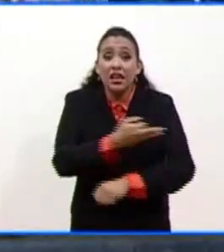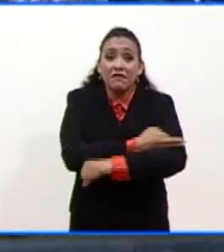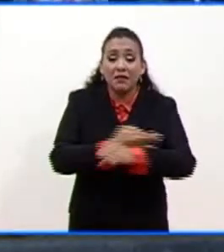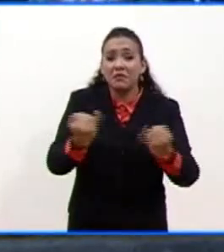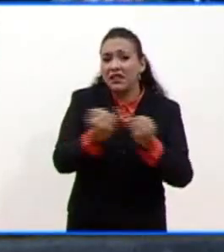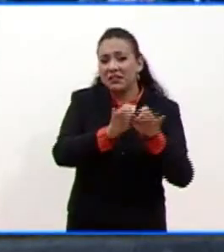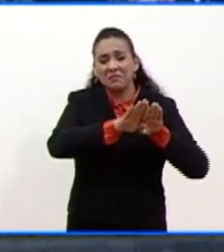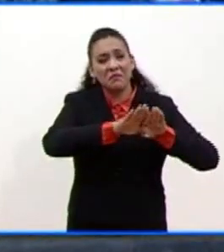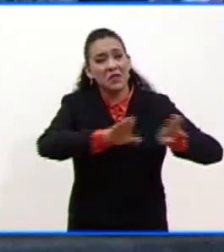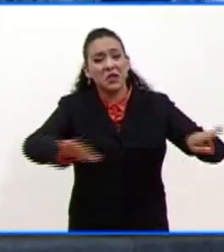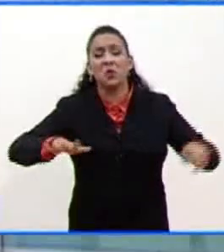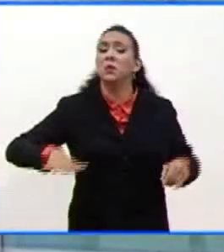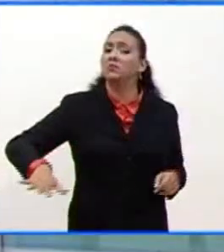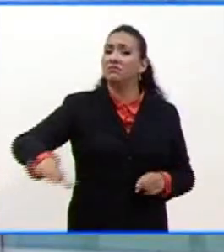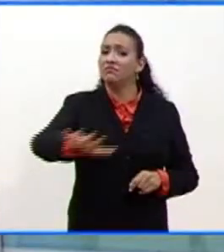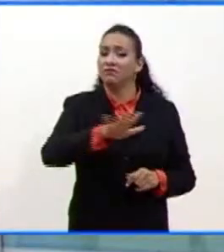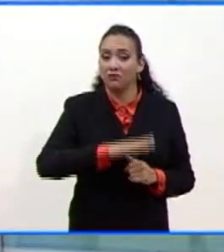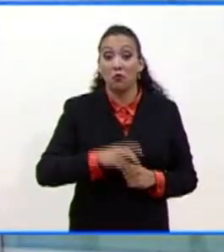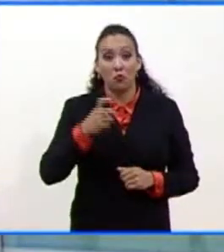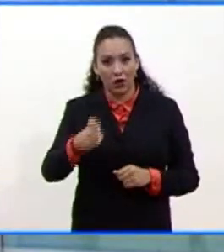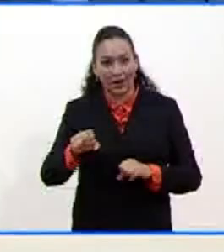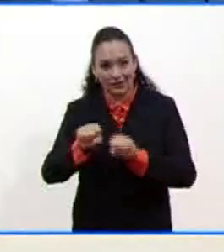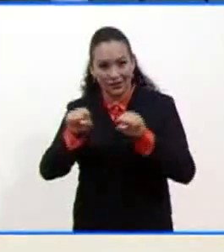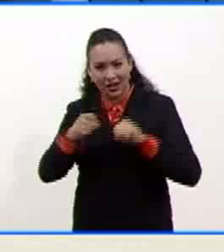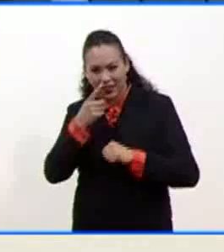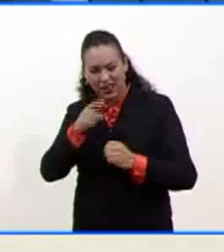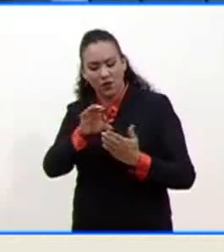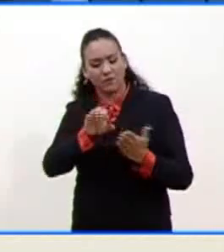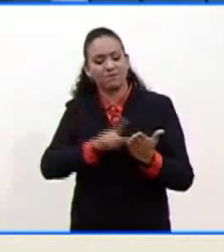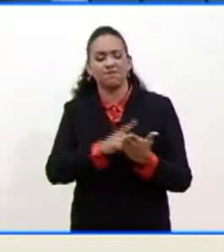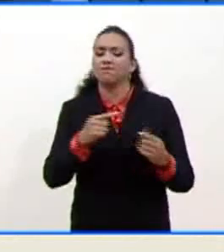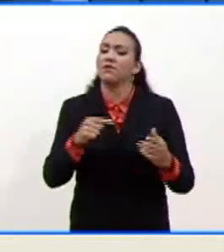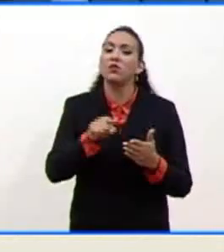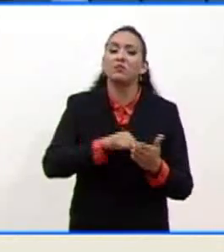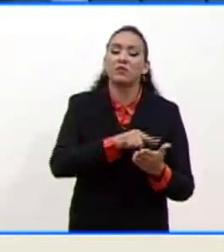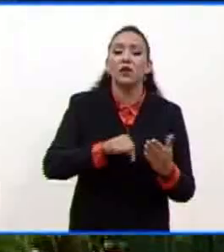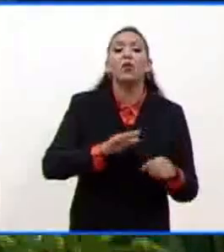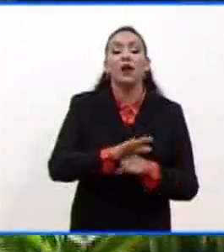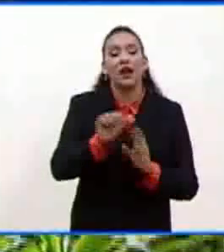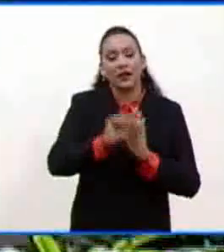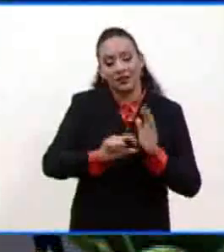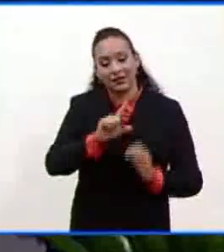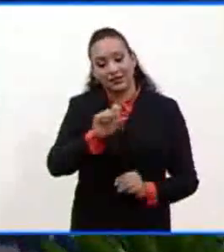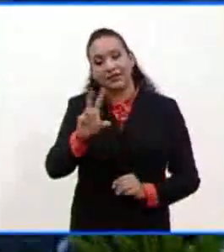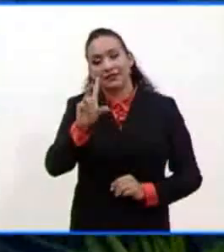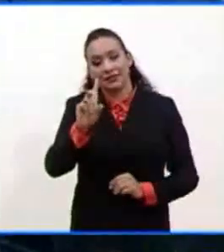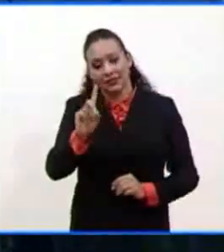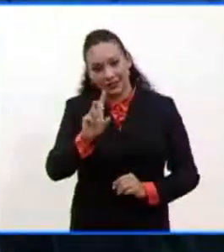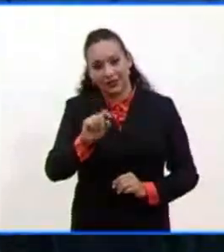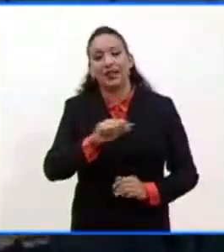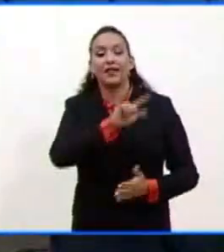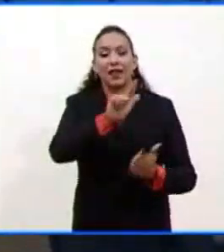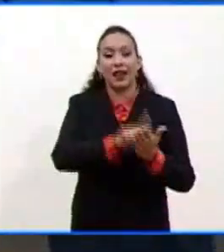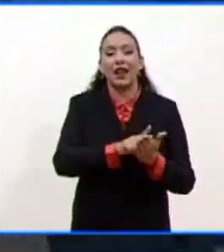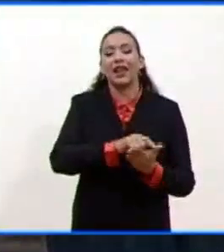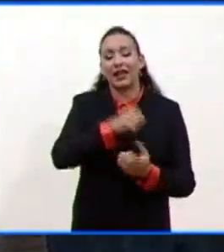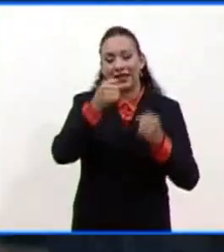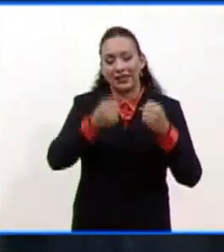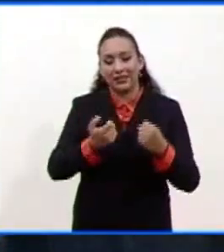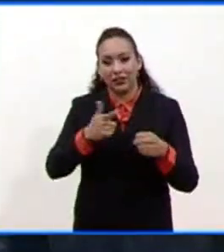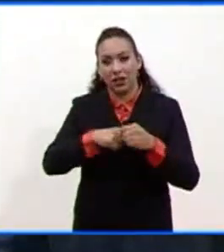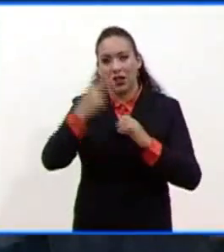de familia, la sala declaró la inconstitucionalidad del artículo 130 de la Ley del Seguro Social vigente